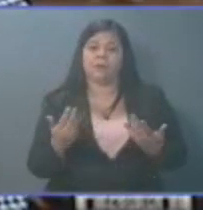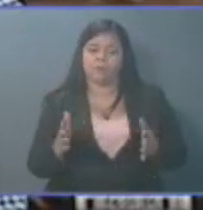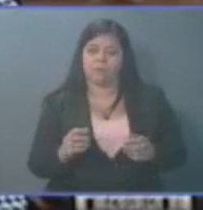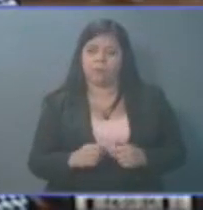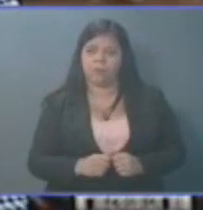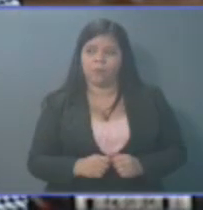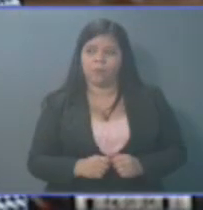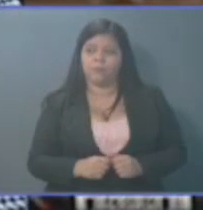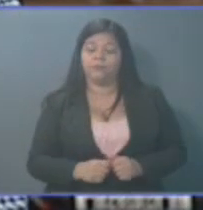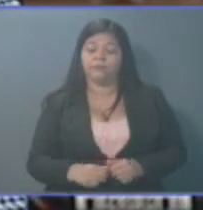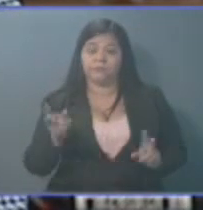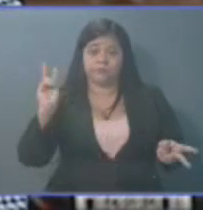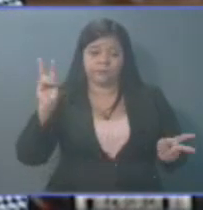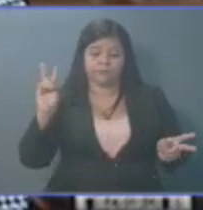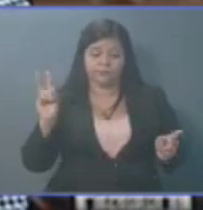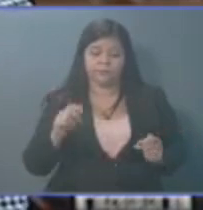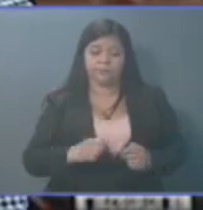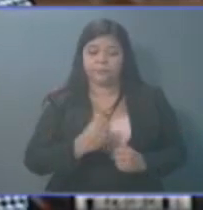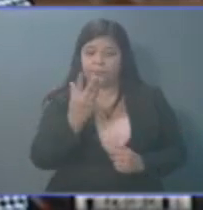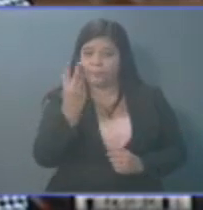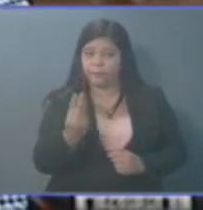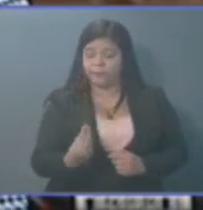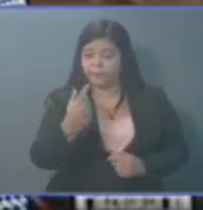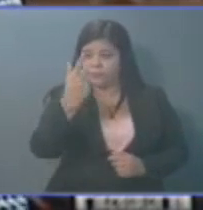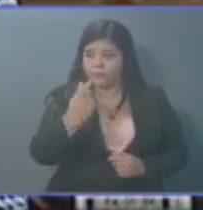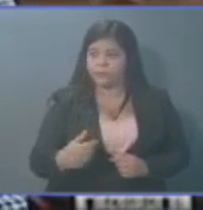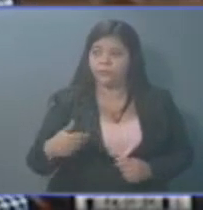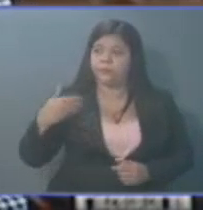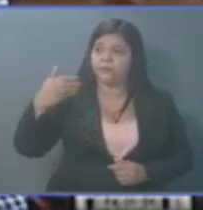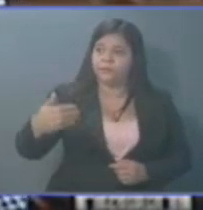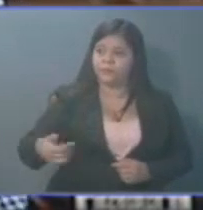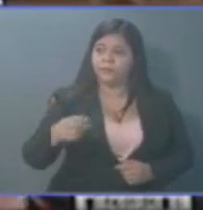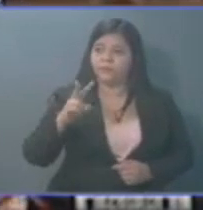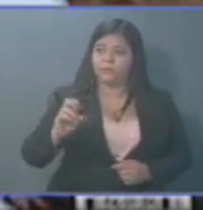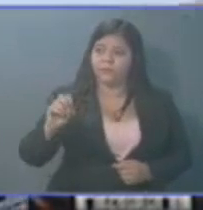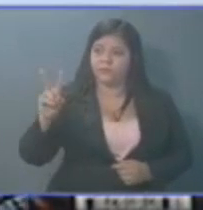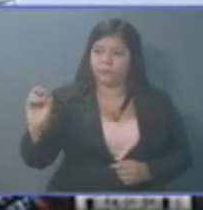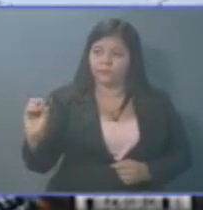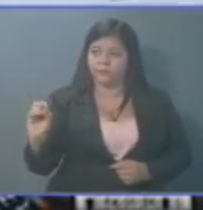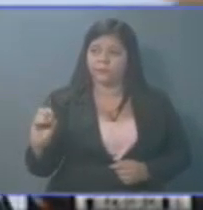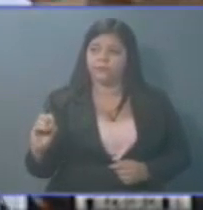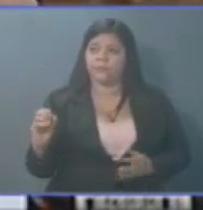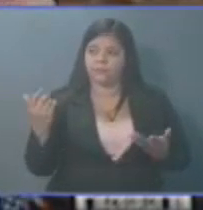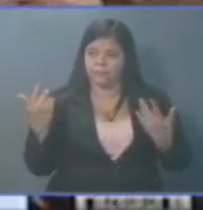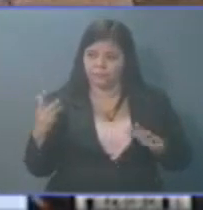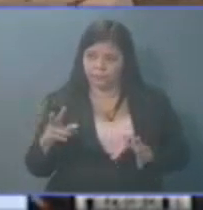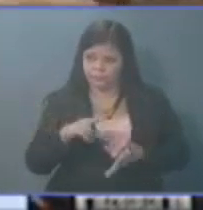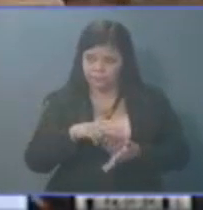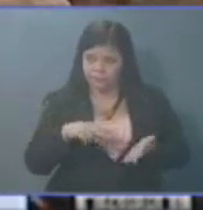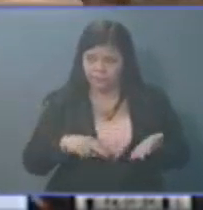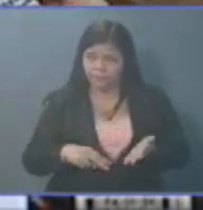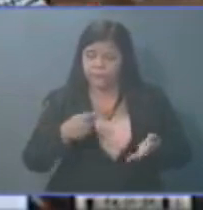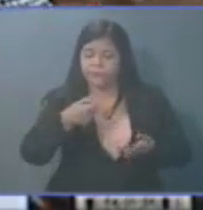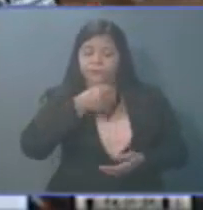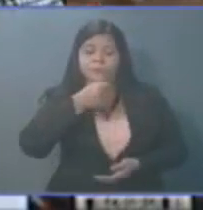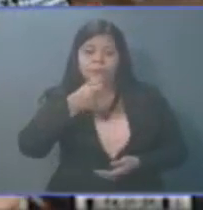Legislativo San Salvador a los días del mes de 2020. Así